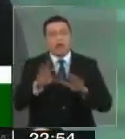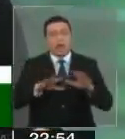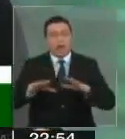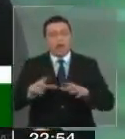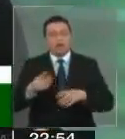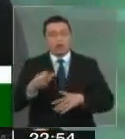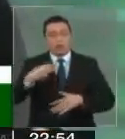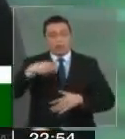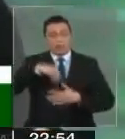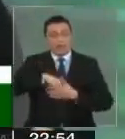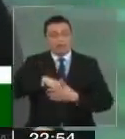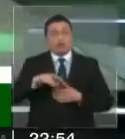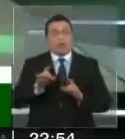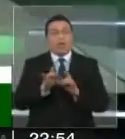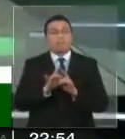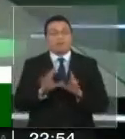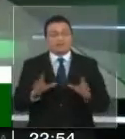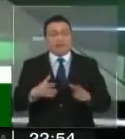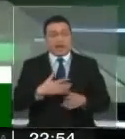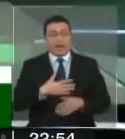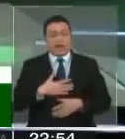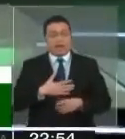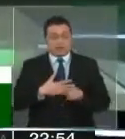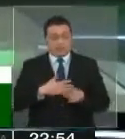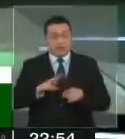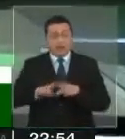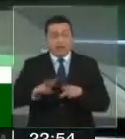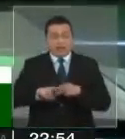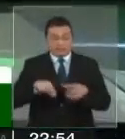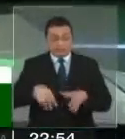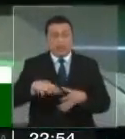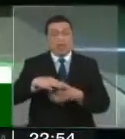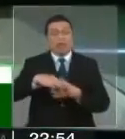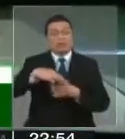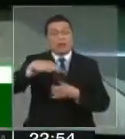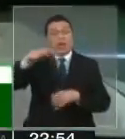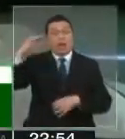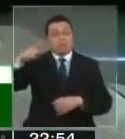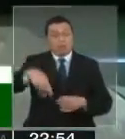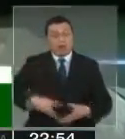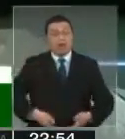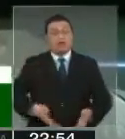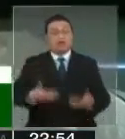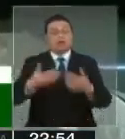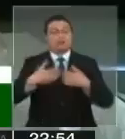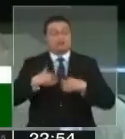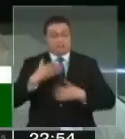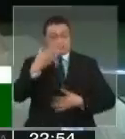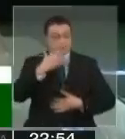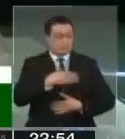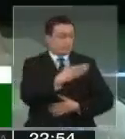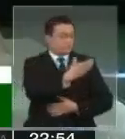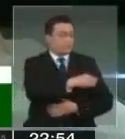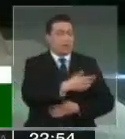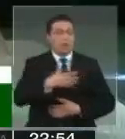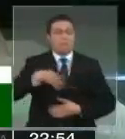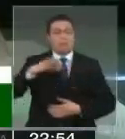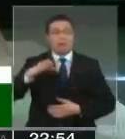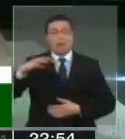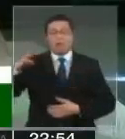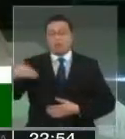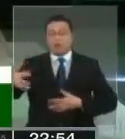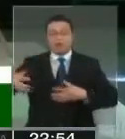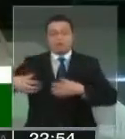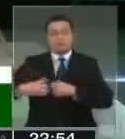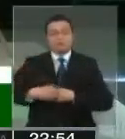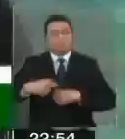nosotros especial que hace que ese espíritu, que esa alma nos elija como padres para hacer un